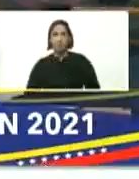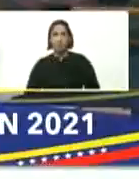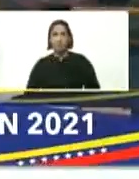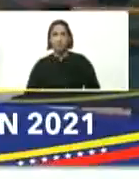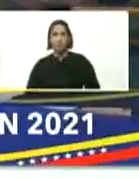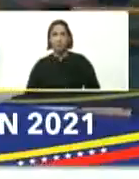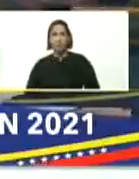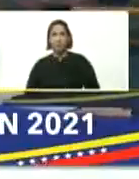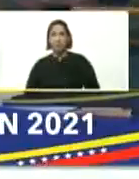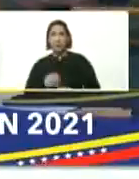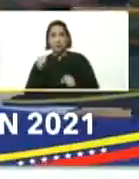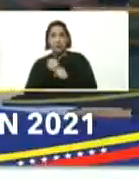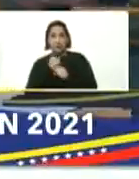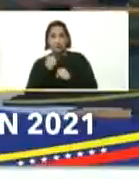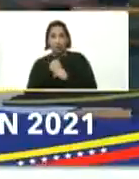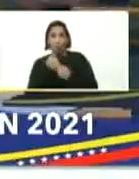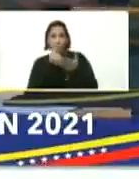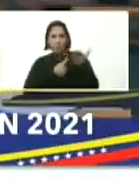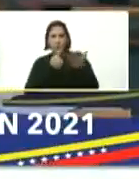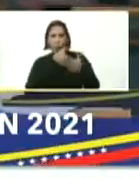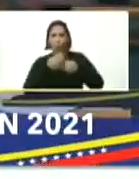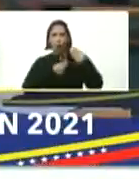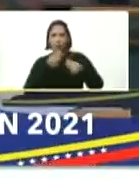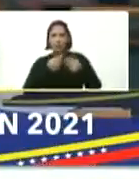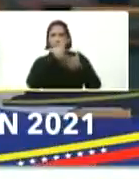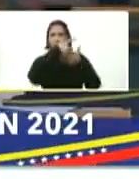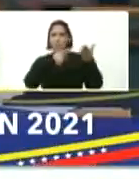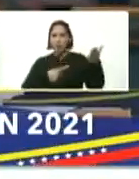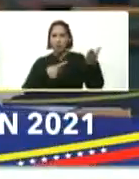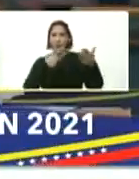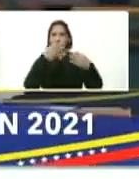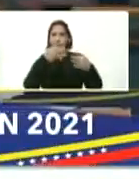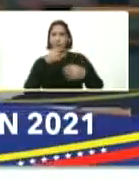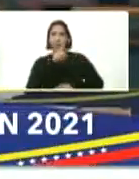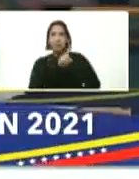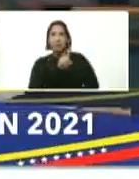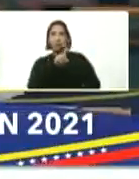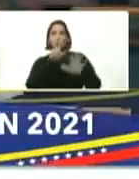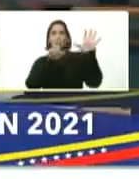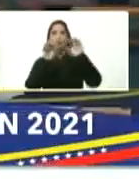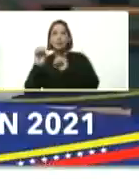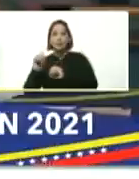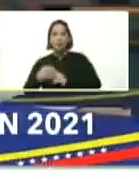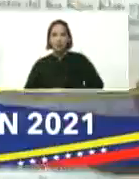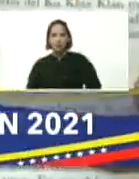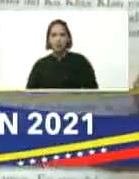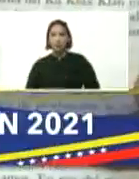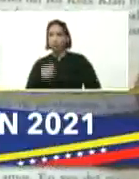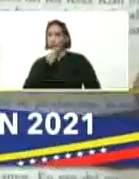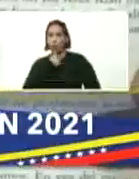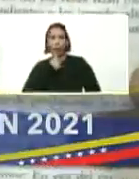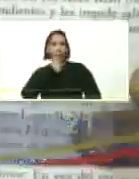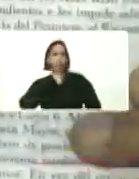el trabajo, el dibujo que hace para esta página, la página 160, la intolerancia.